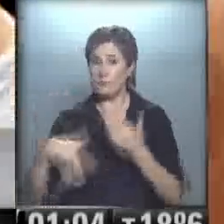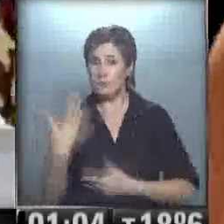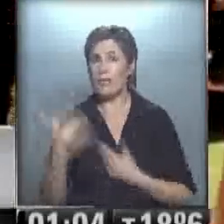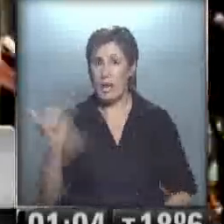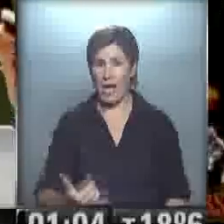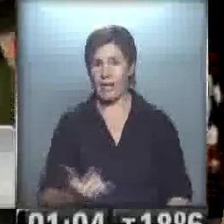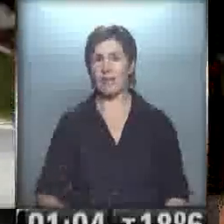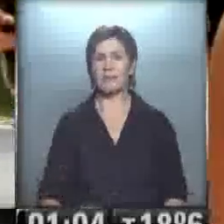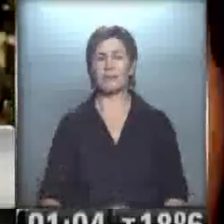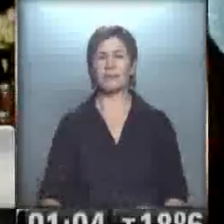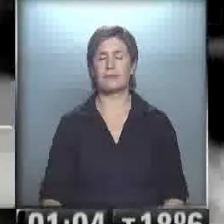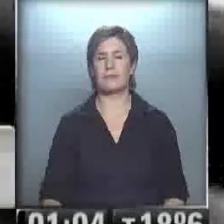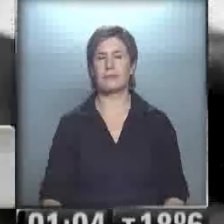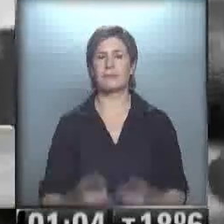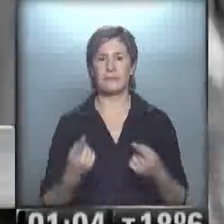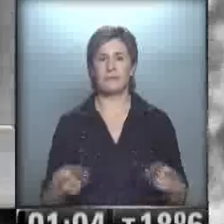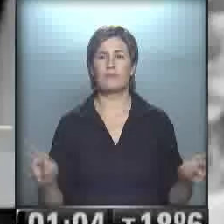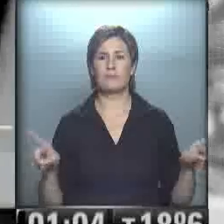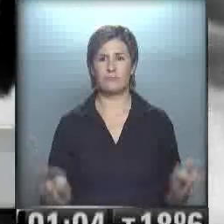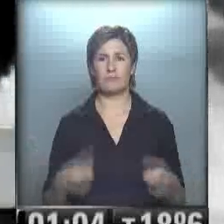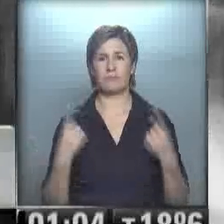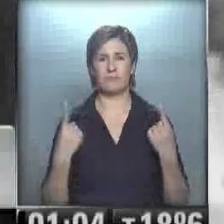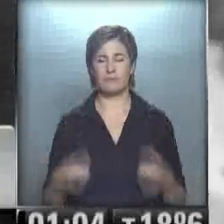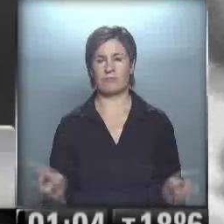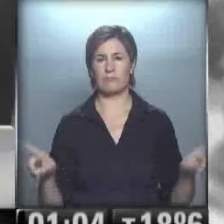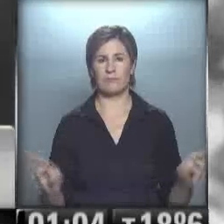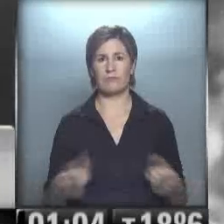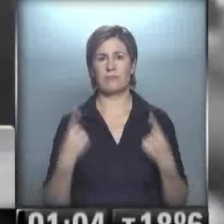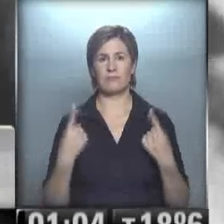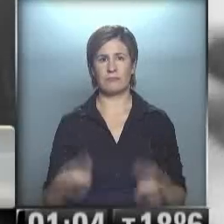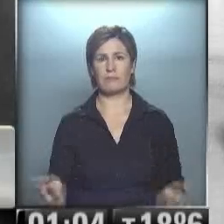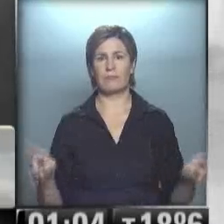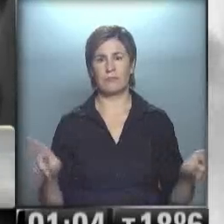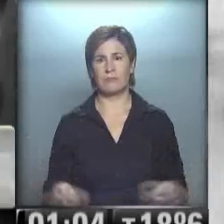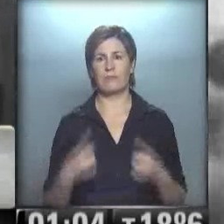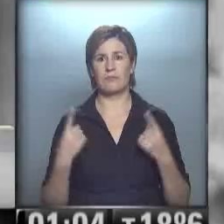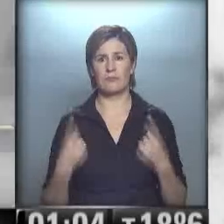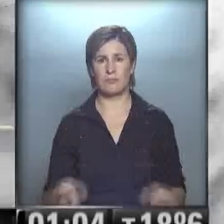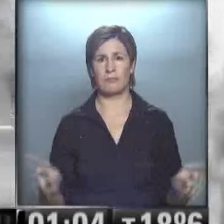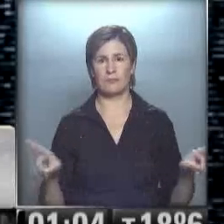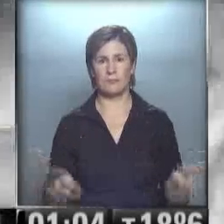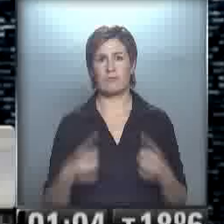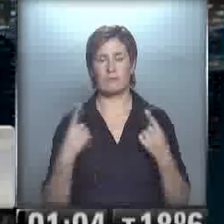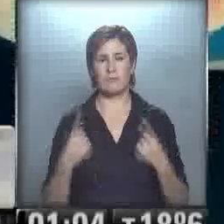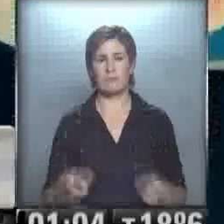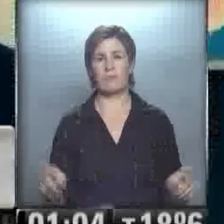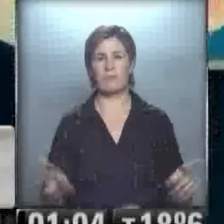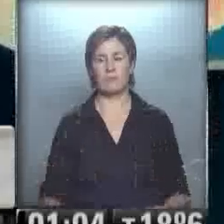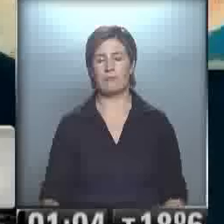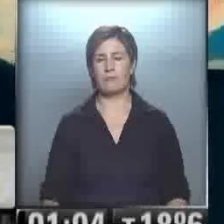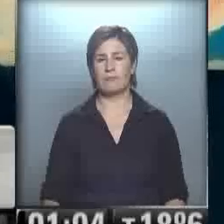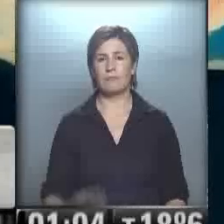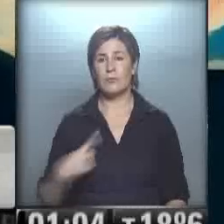que su pecho va a acabar. Con la frente bien en alto, por la calle yo camino. Mi gorra me presenta, soy la guacha más copada. En el paro me oculto. Nos